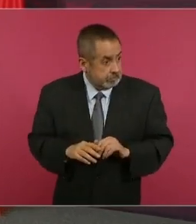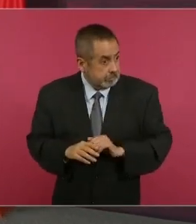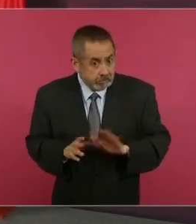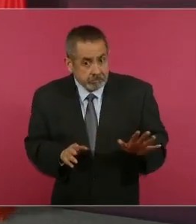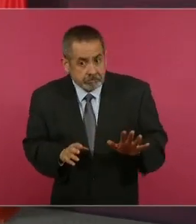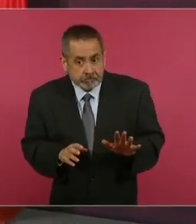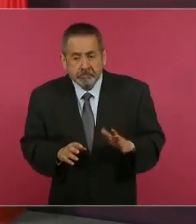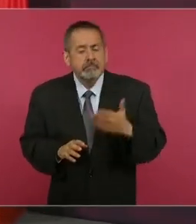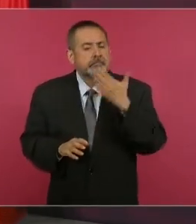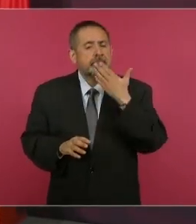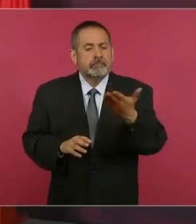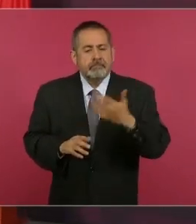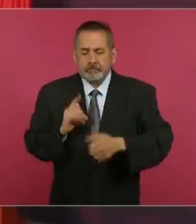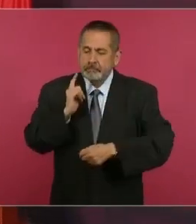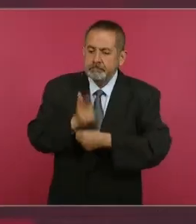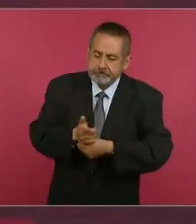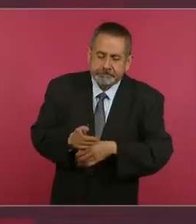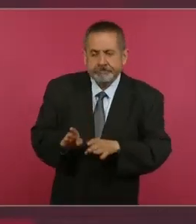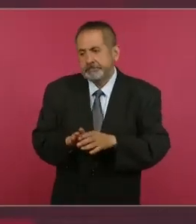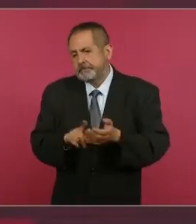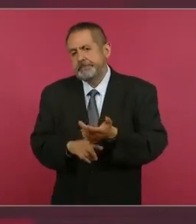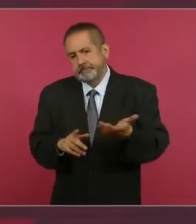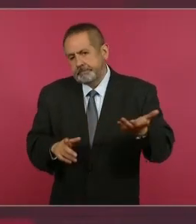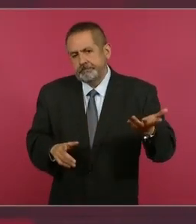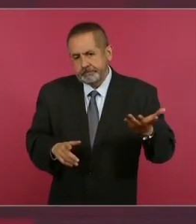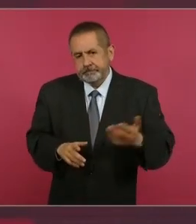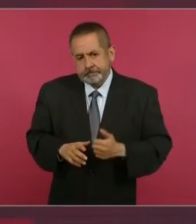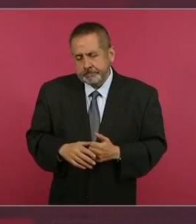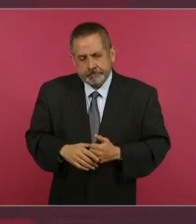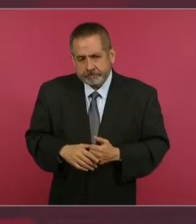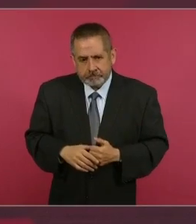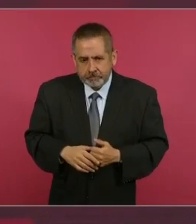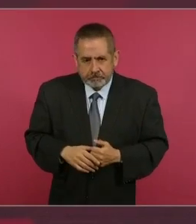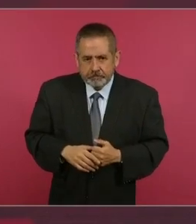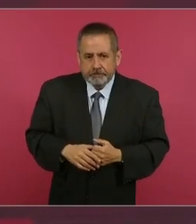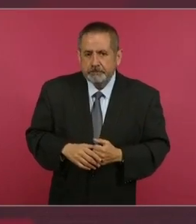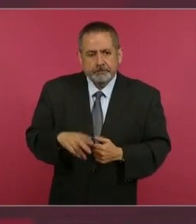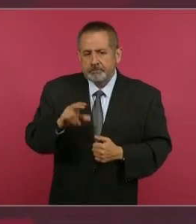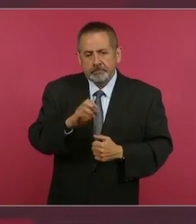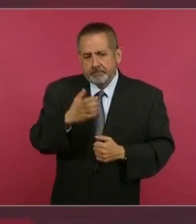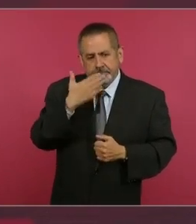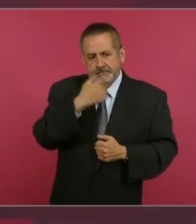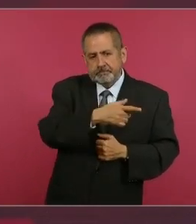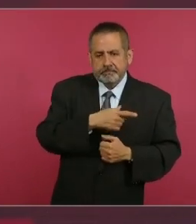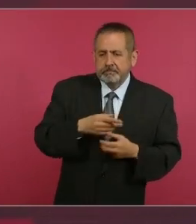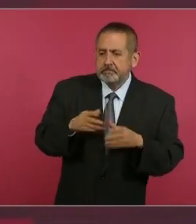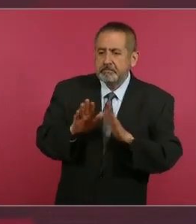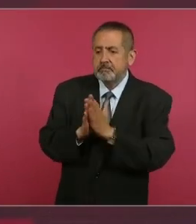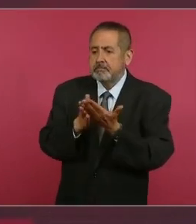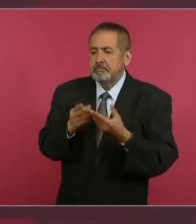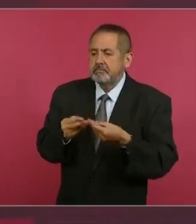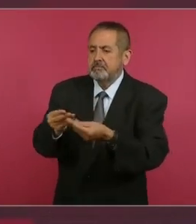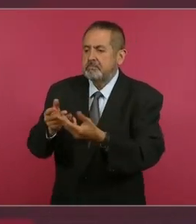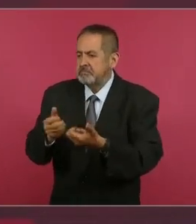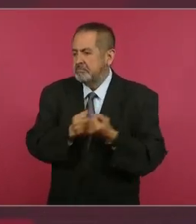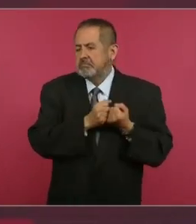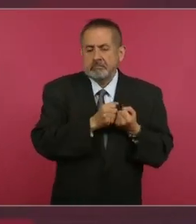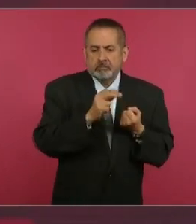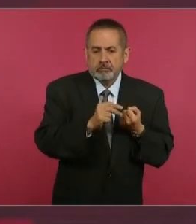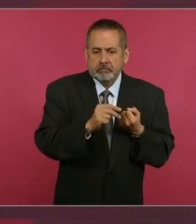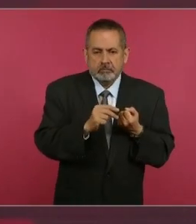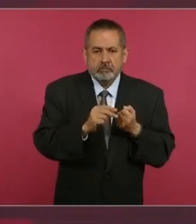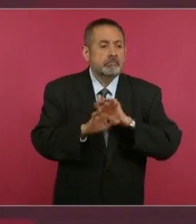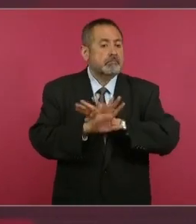porque se dieron cuenta de que no era correcto lo que estaban haciendo, y ya se